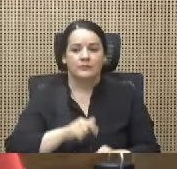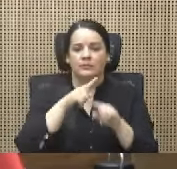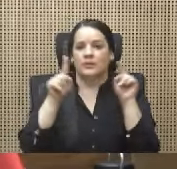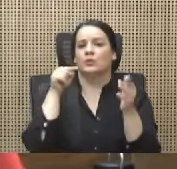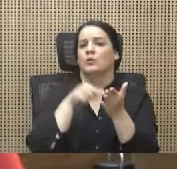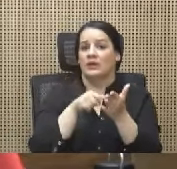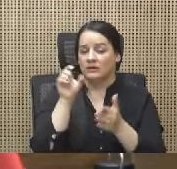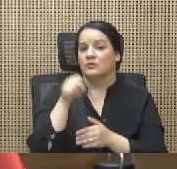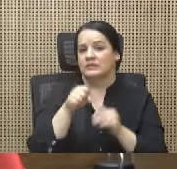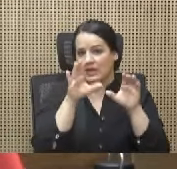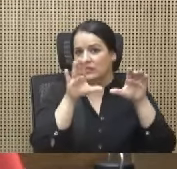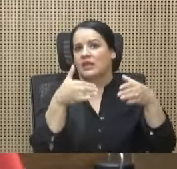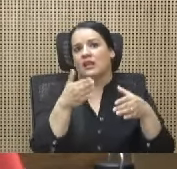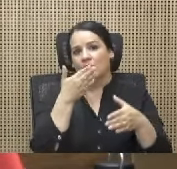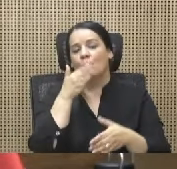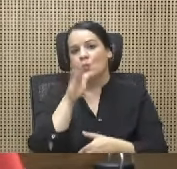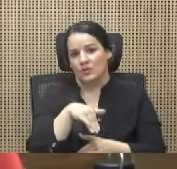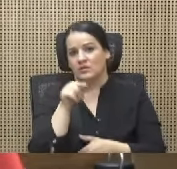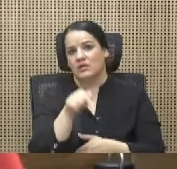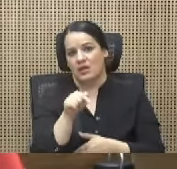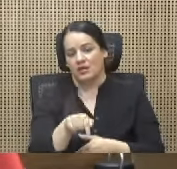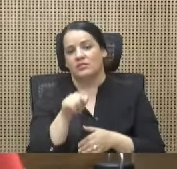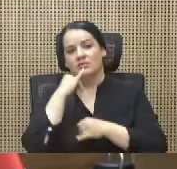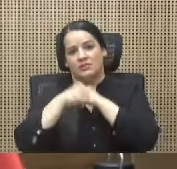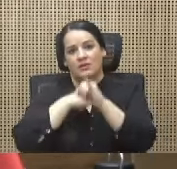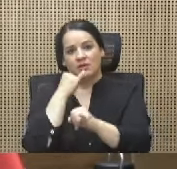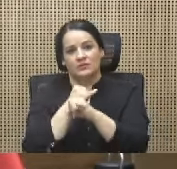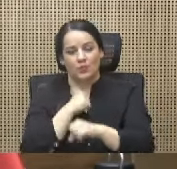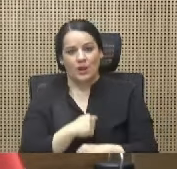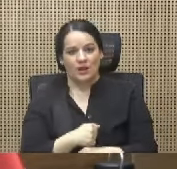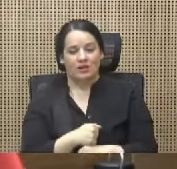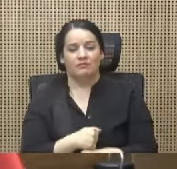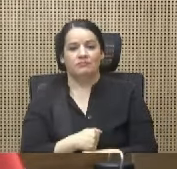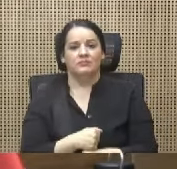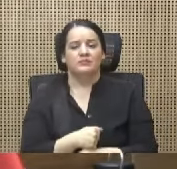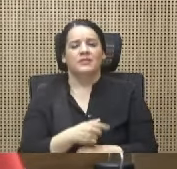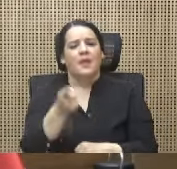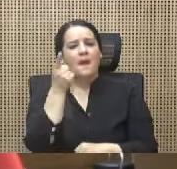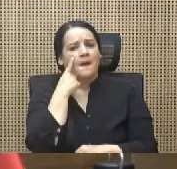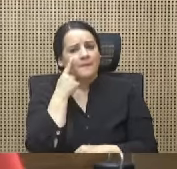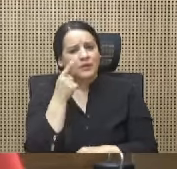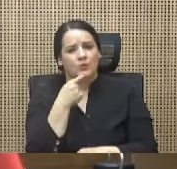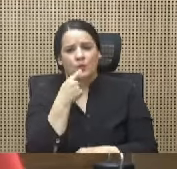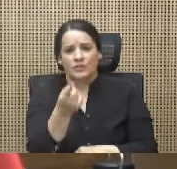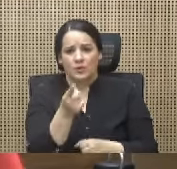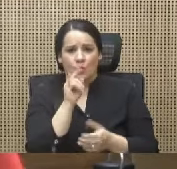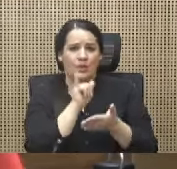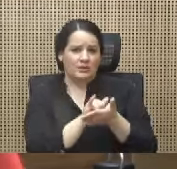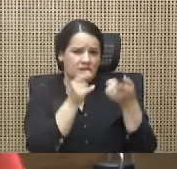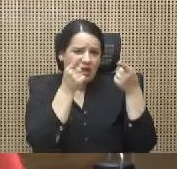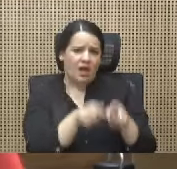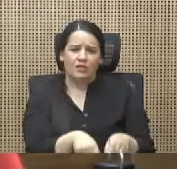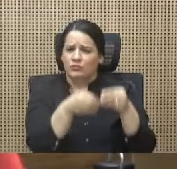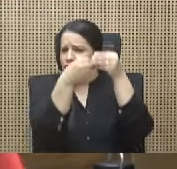es delincuencia organizada transnacional. Entonces, les digo este caso,